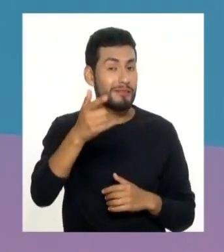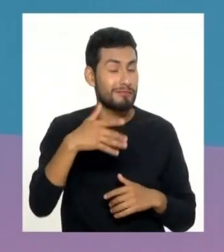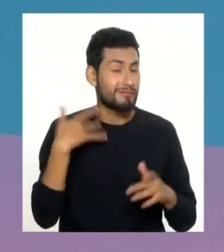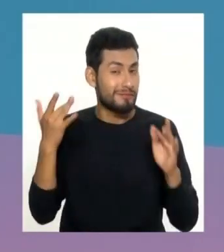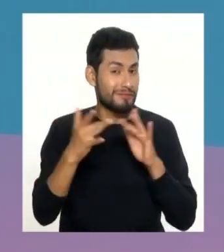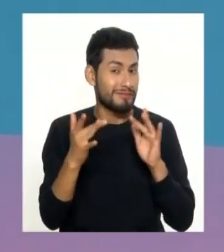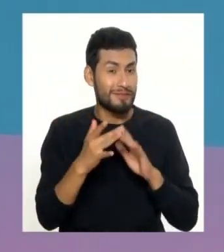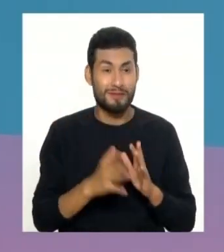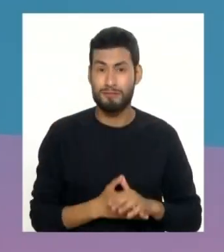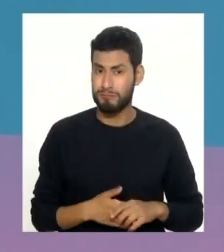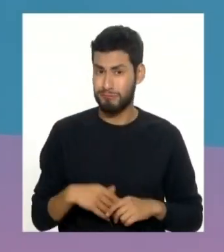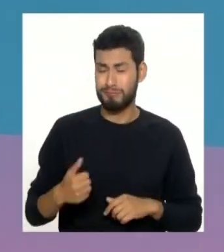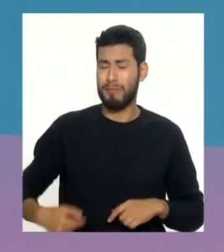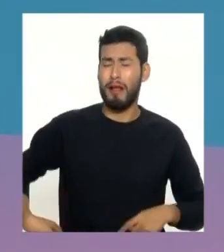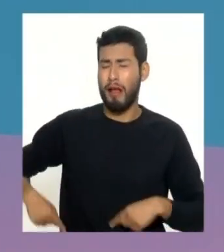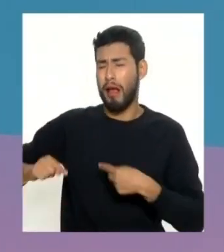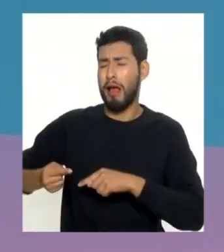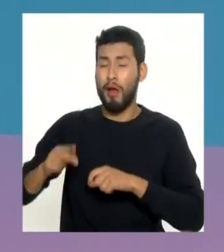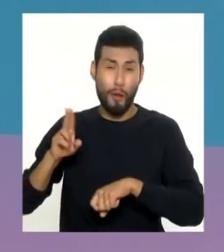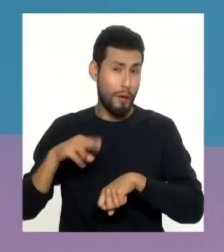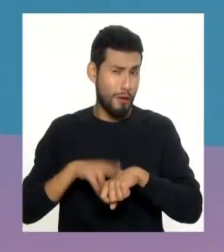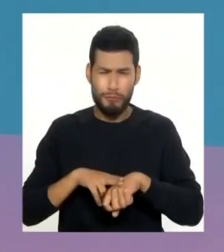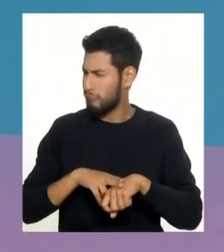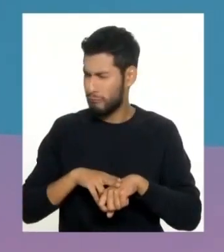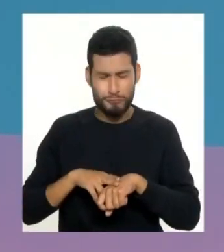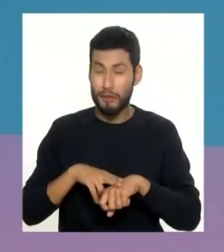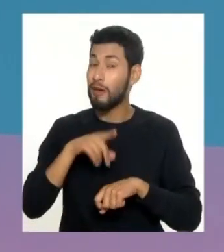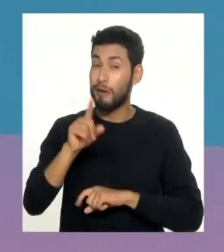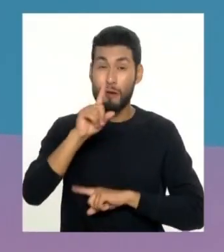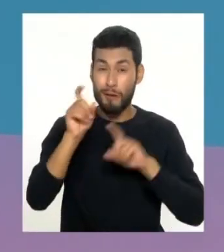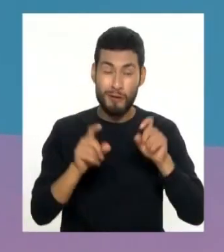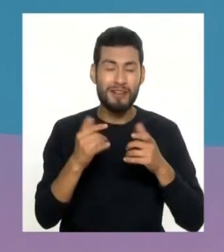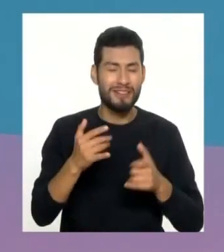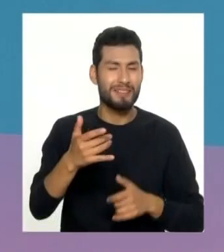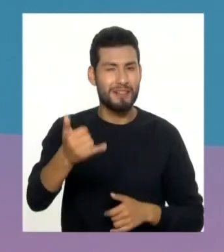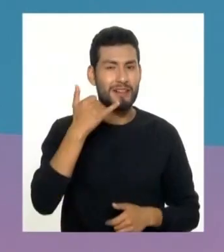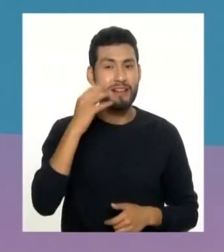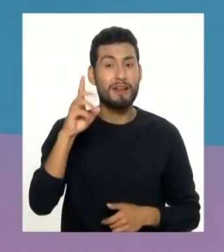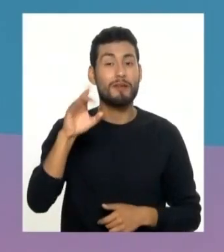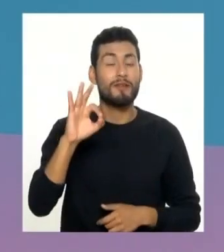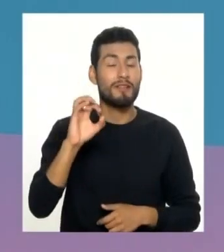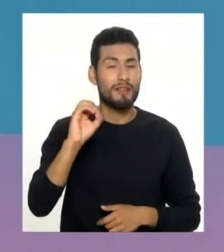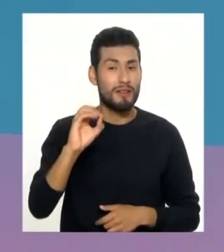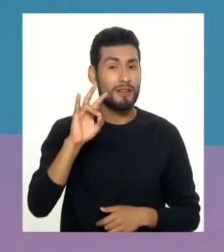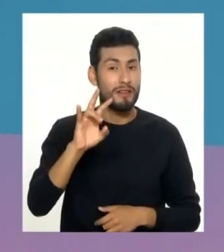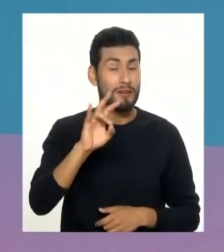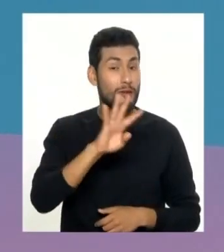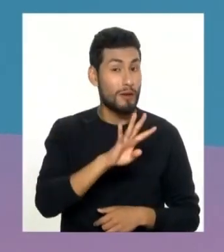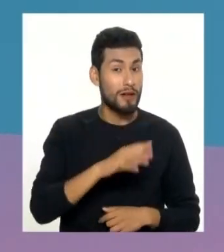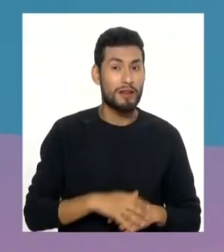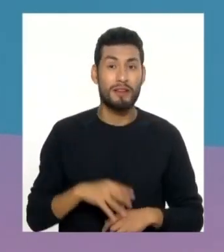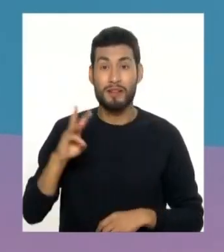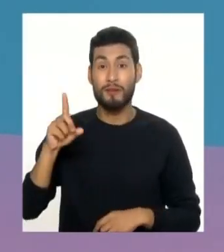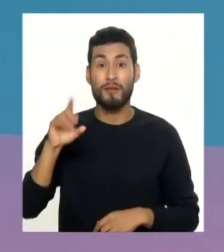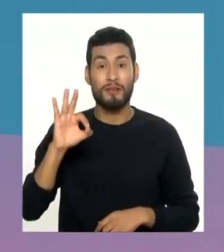no es normal vivir con dolor, así que si tienes alguna consulta, los números son el 619-0774,